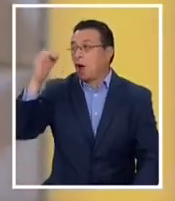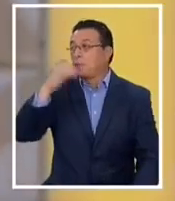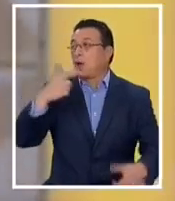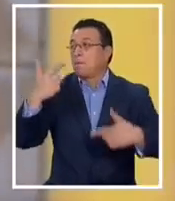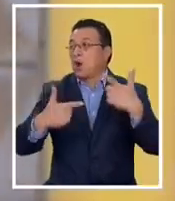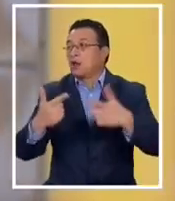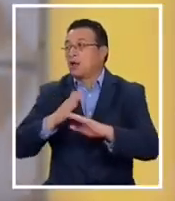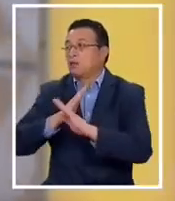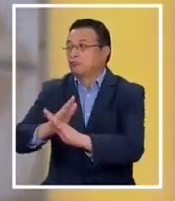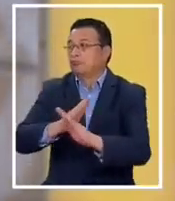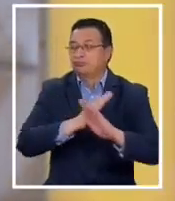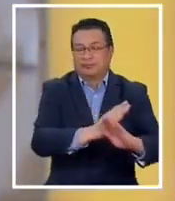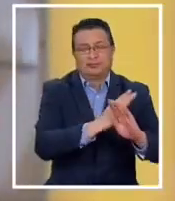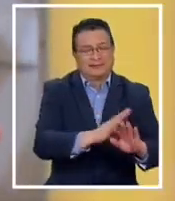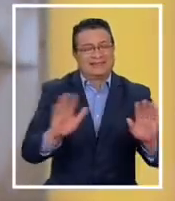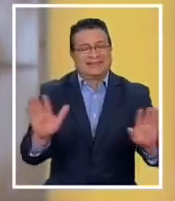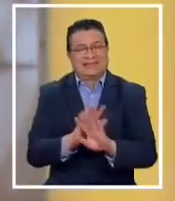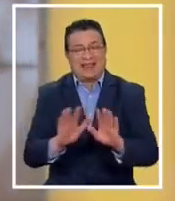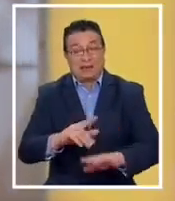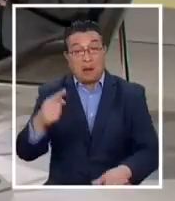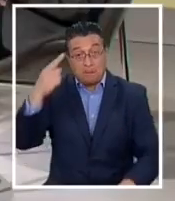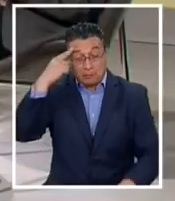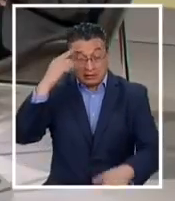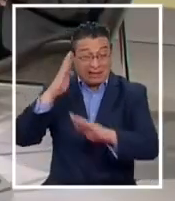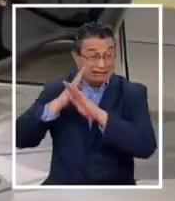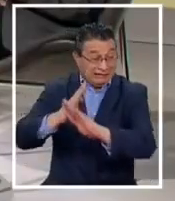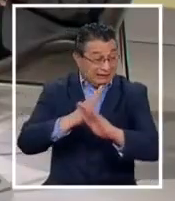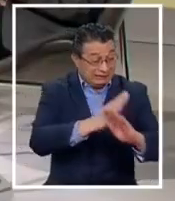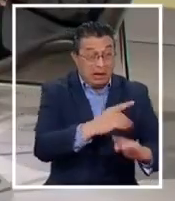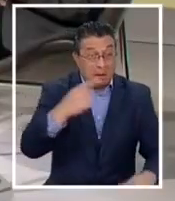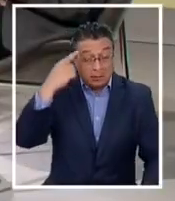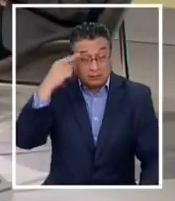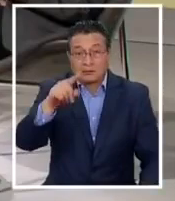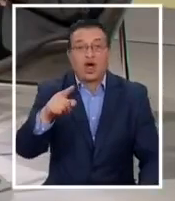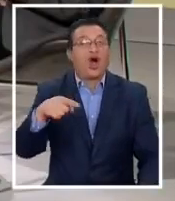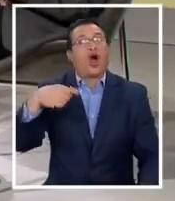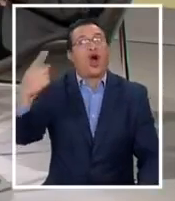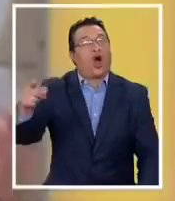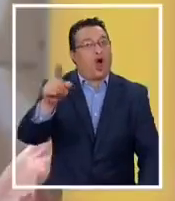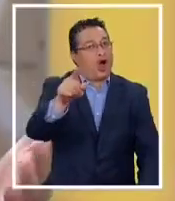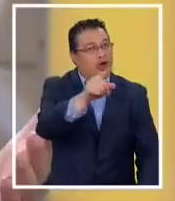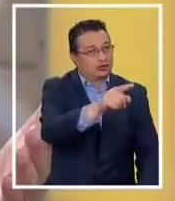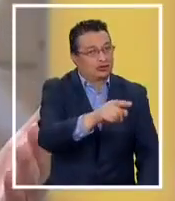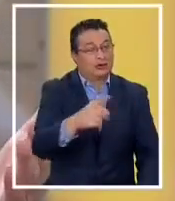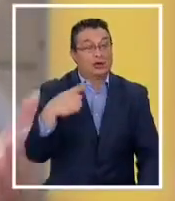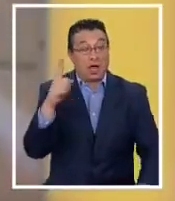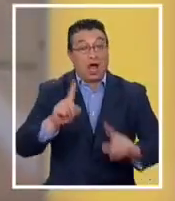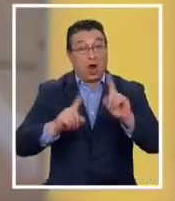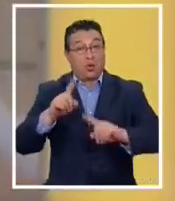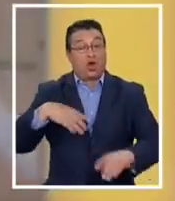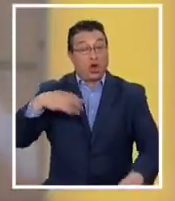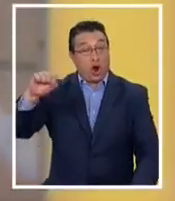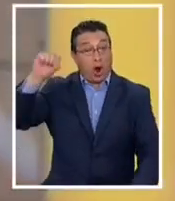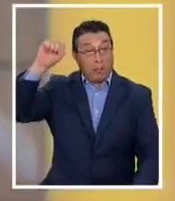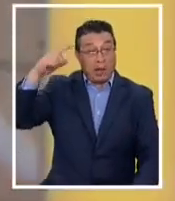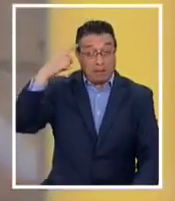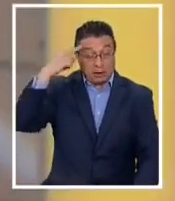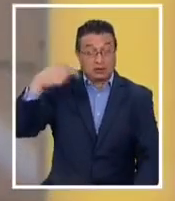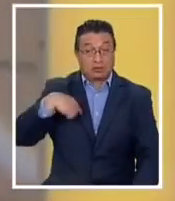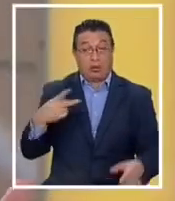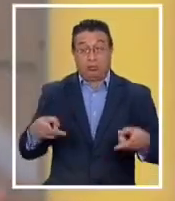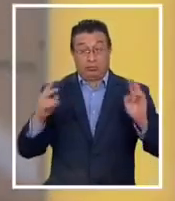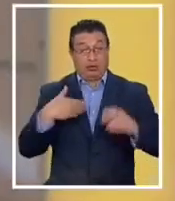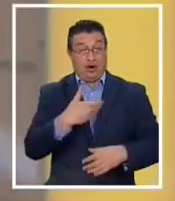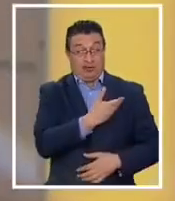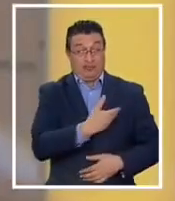a nadie para nada los que piensan así los que piensan así son otros hay algunos que piensan que los comunistas no estamos habilitados para